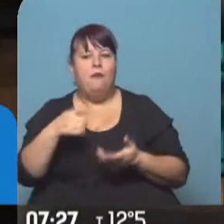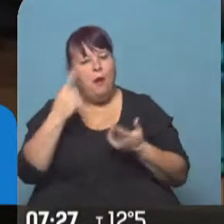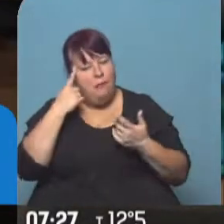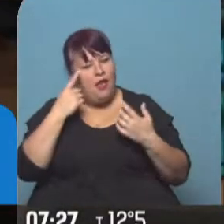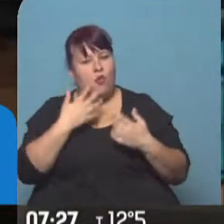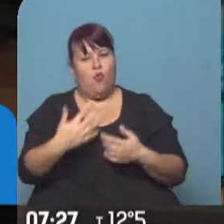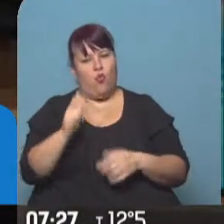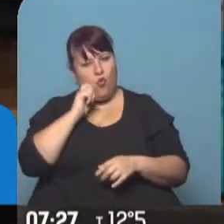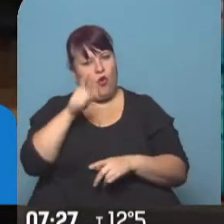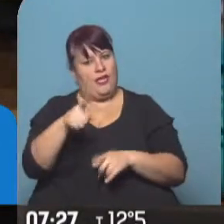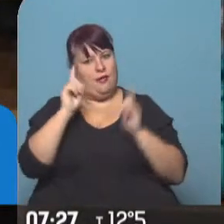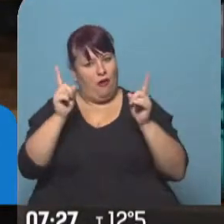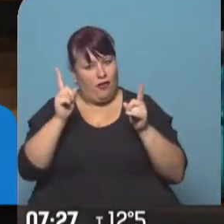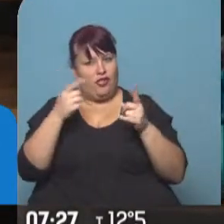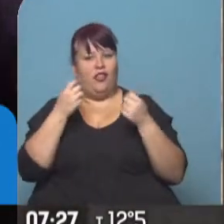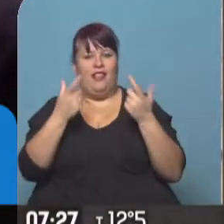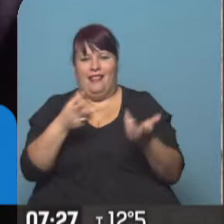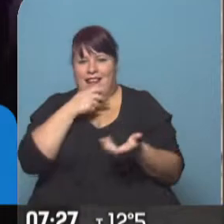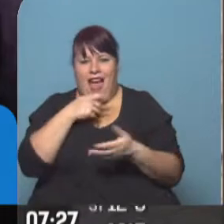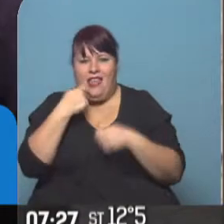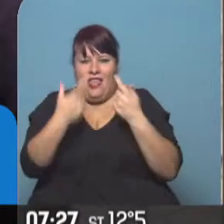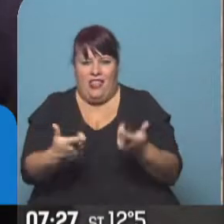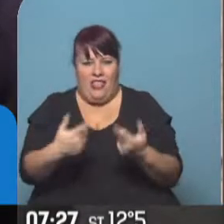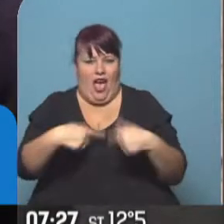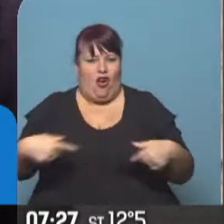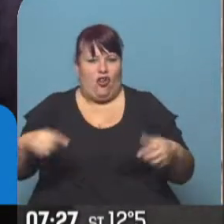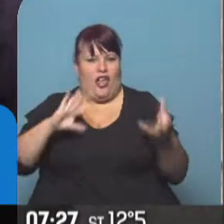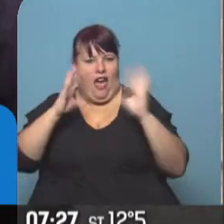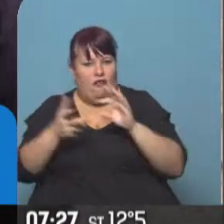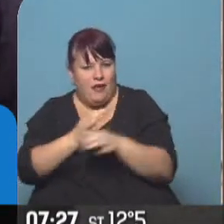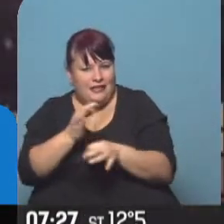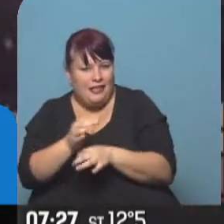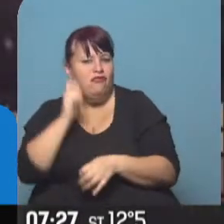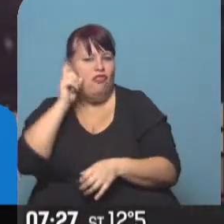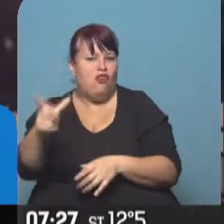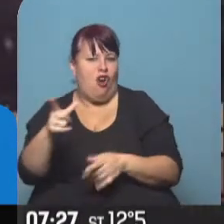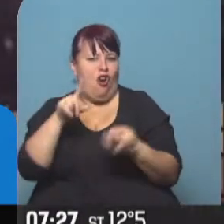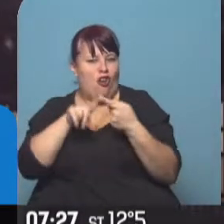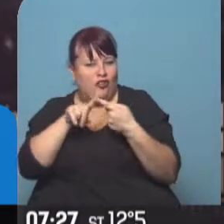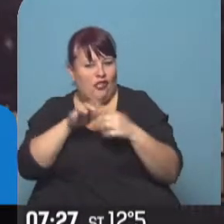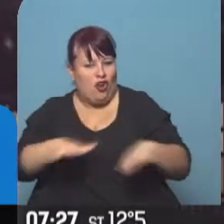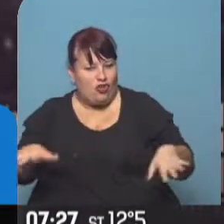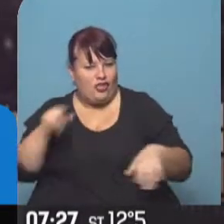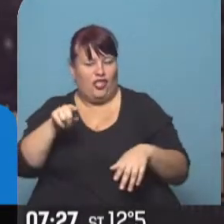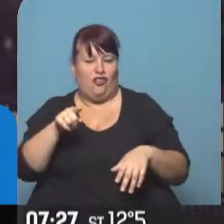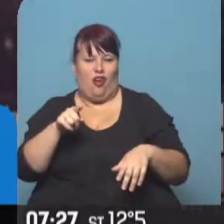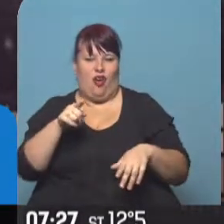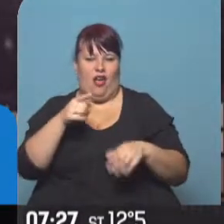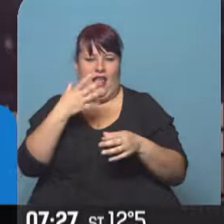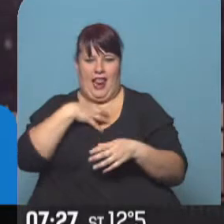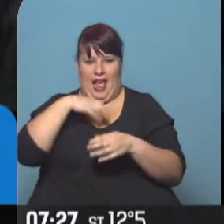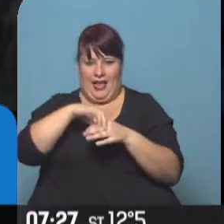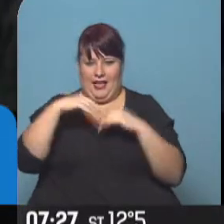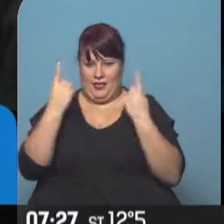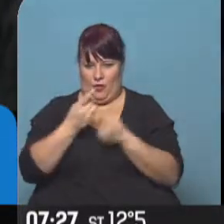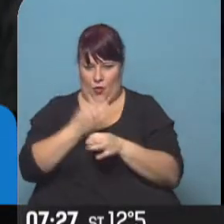parecía alucinante que ese profesor construía con nada toda esa metodología y que logre esa convivencia de los niños en la clase, en la